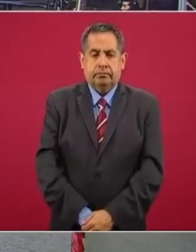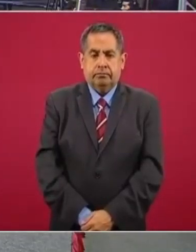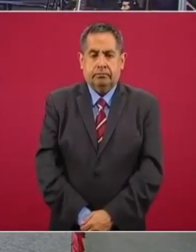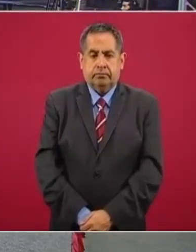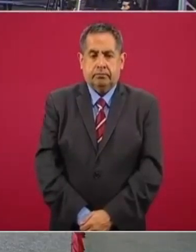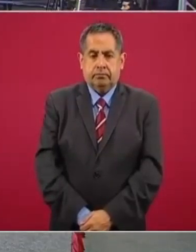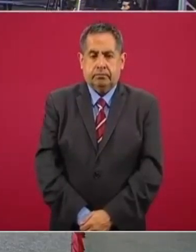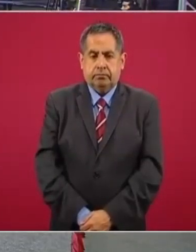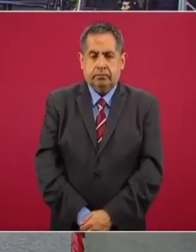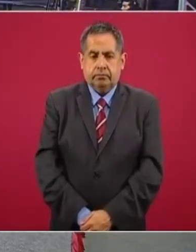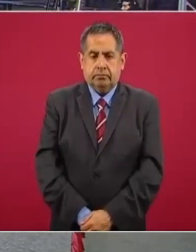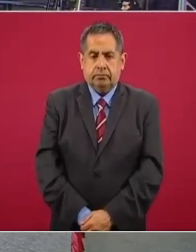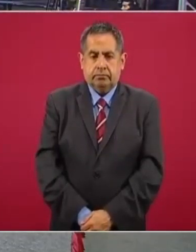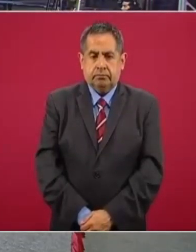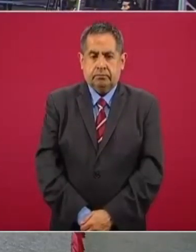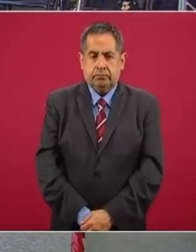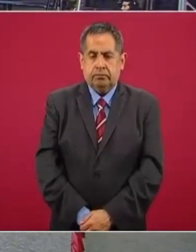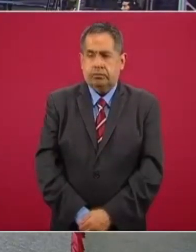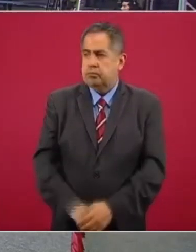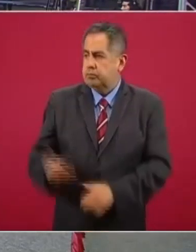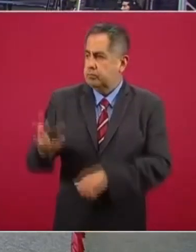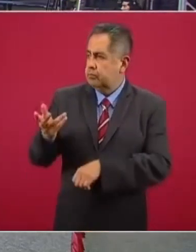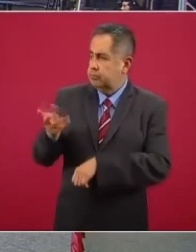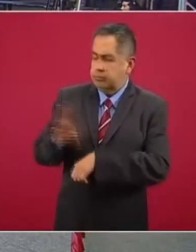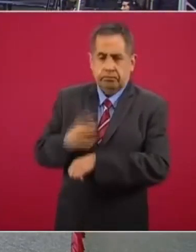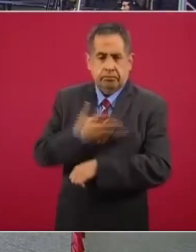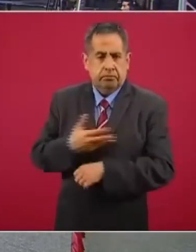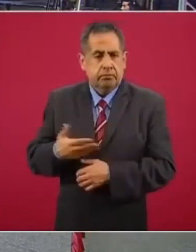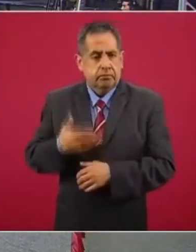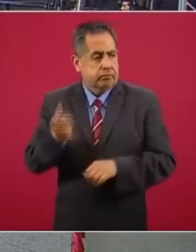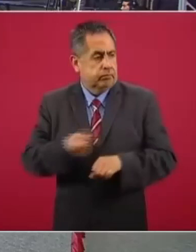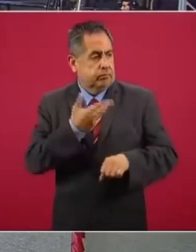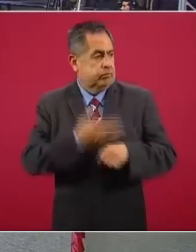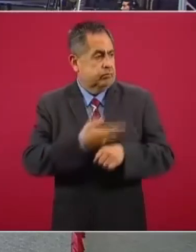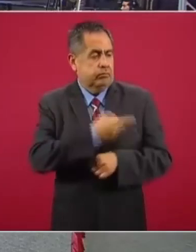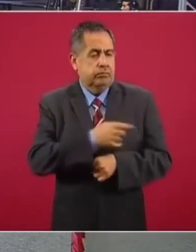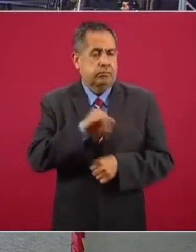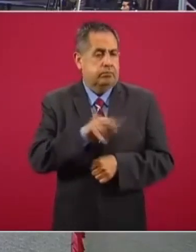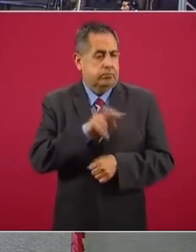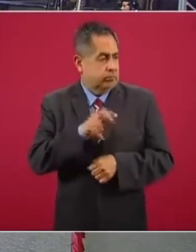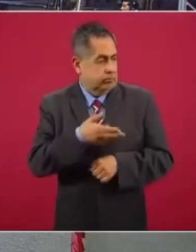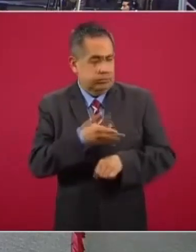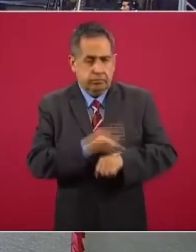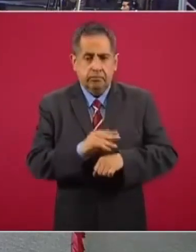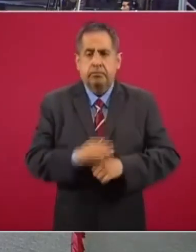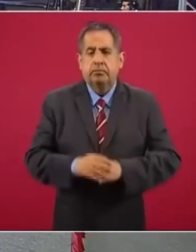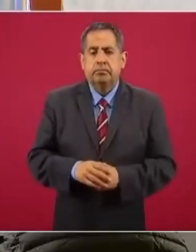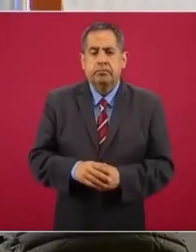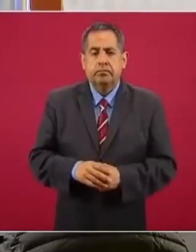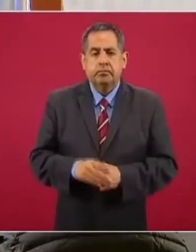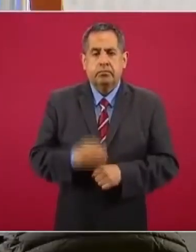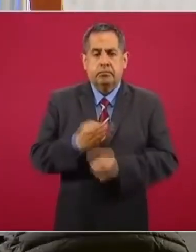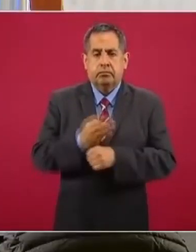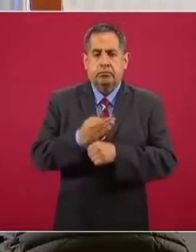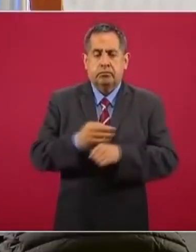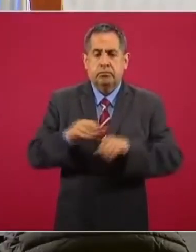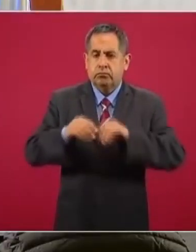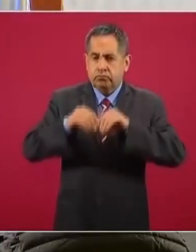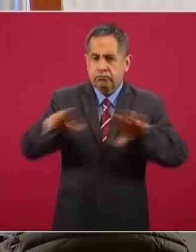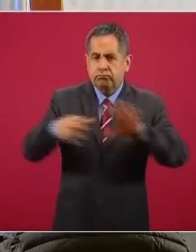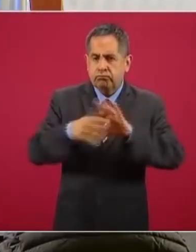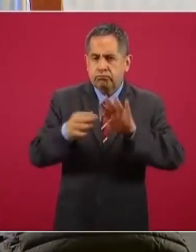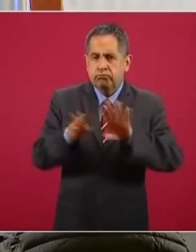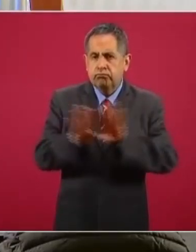Con el permiso del señor presidente y del secretario de Bienestar, Javier May, Vamos a informar cómo vamos